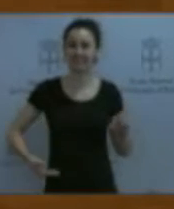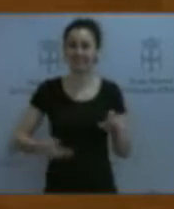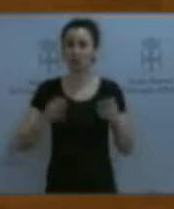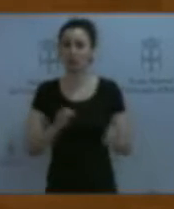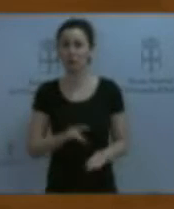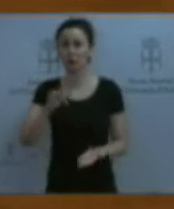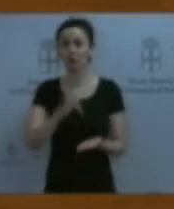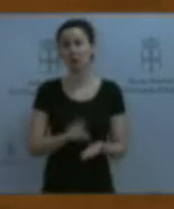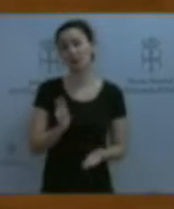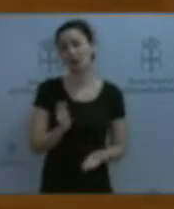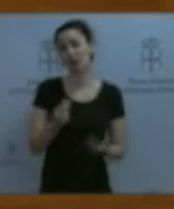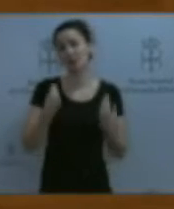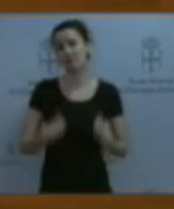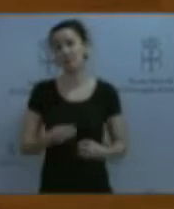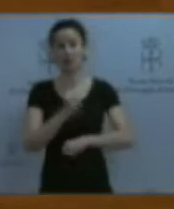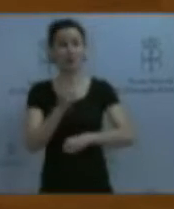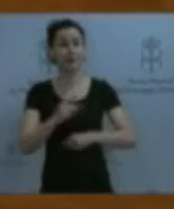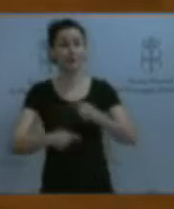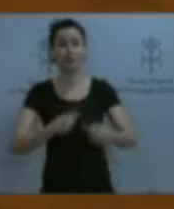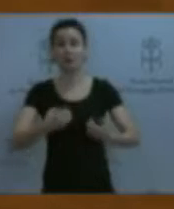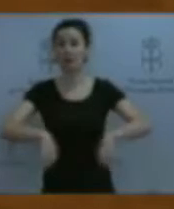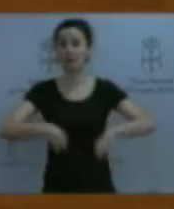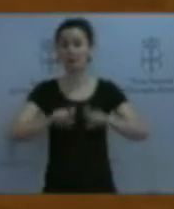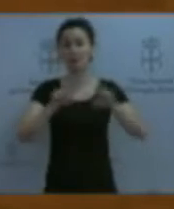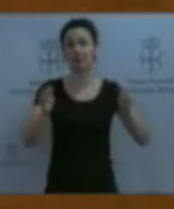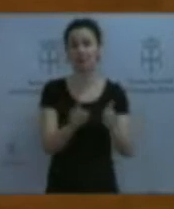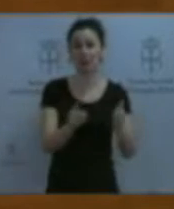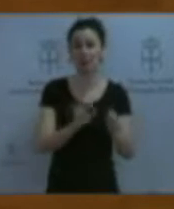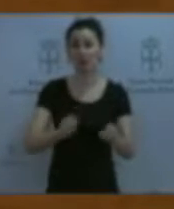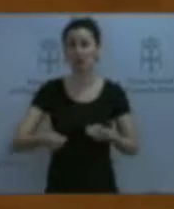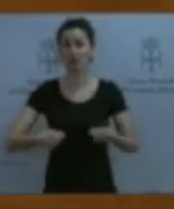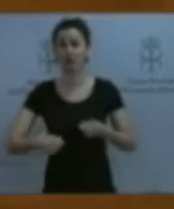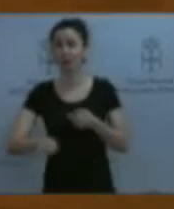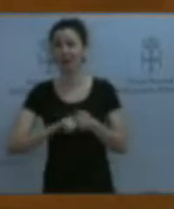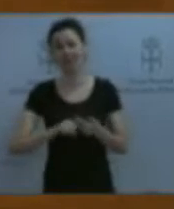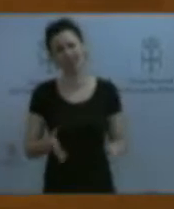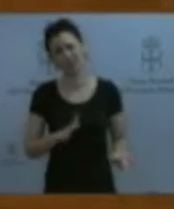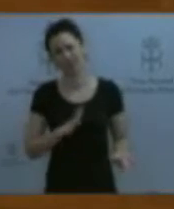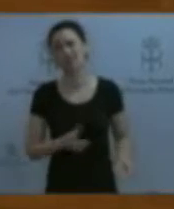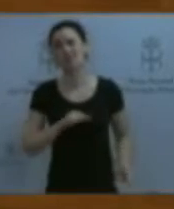las mismas bonificaciones que los ahorros familiares, las pequeñas empresas o los negocios de proximidad.